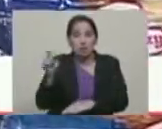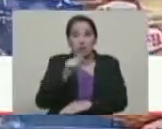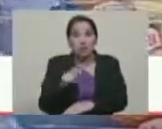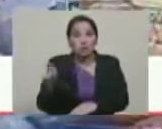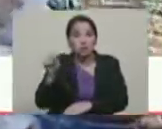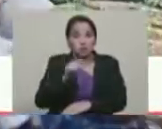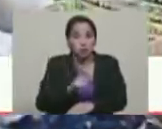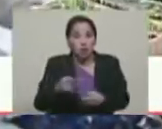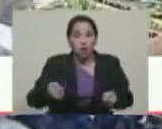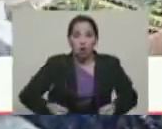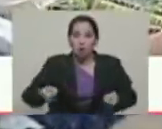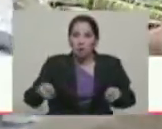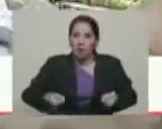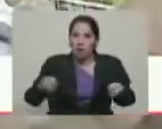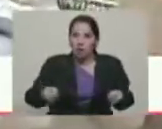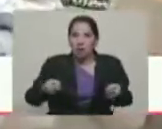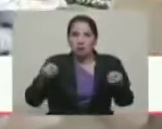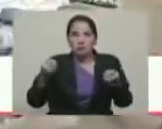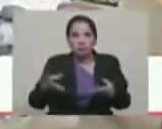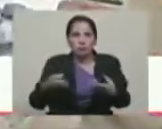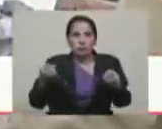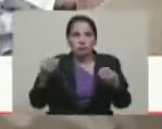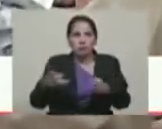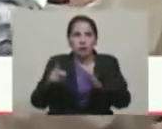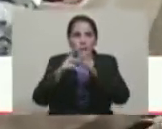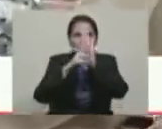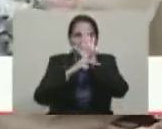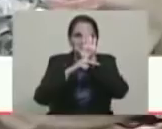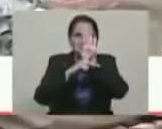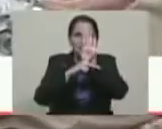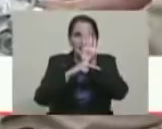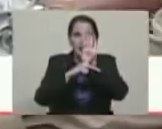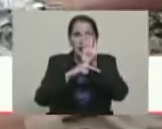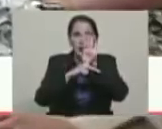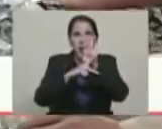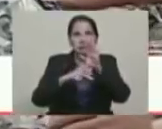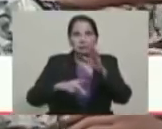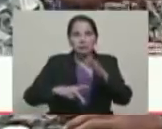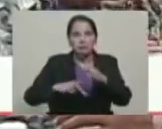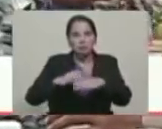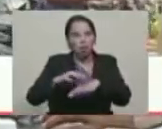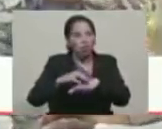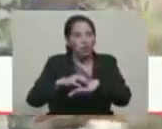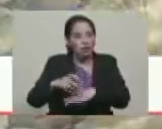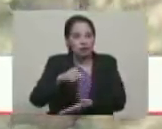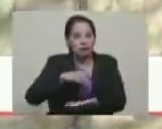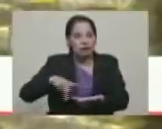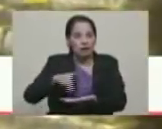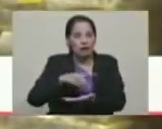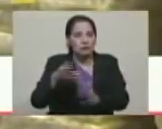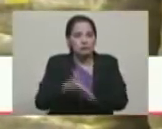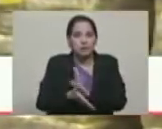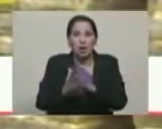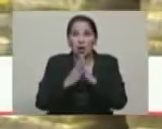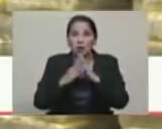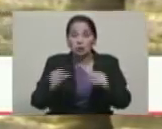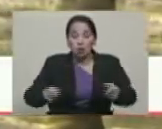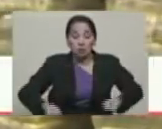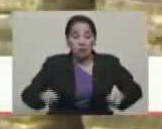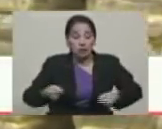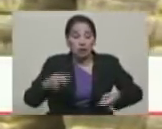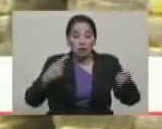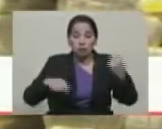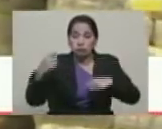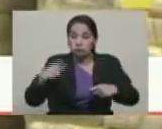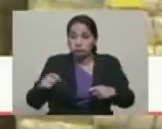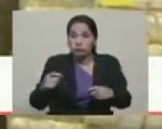con los mercados complementarios, el plan proteína, y llevarle todos los productos a nuestro pueblo. Los abastos y